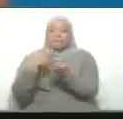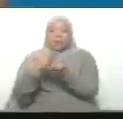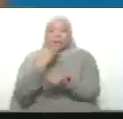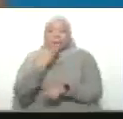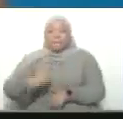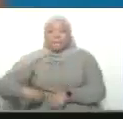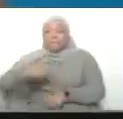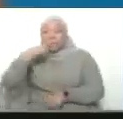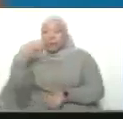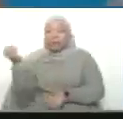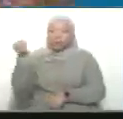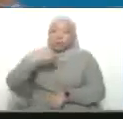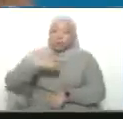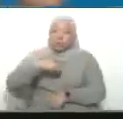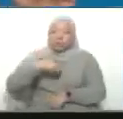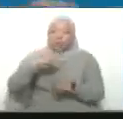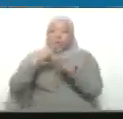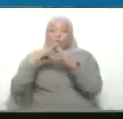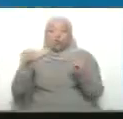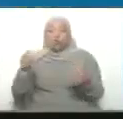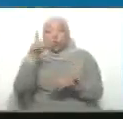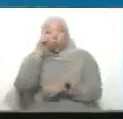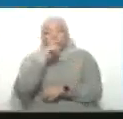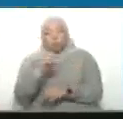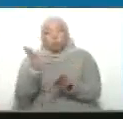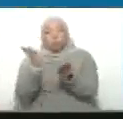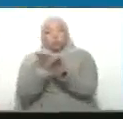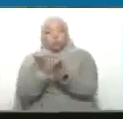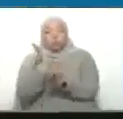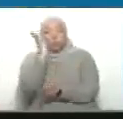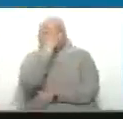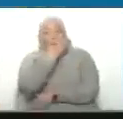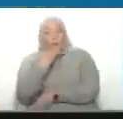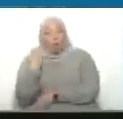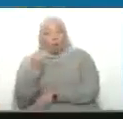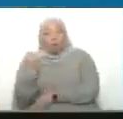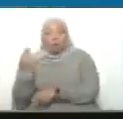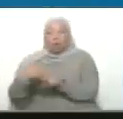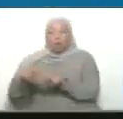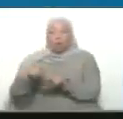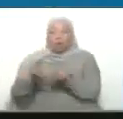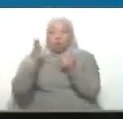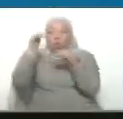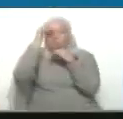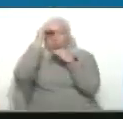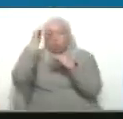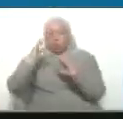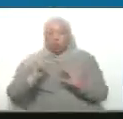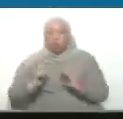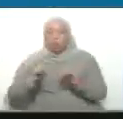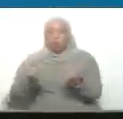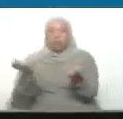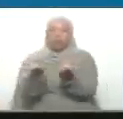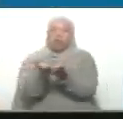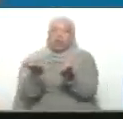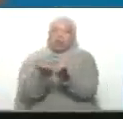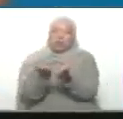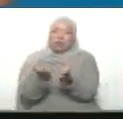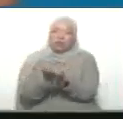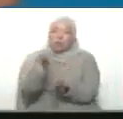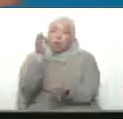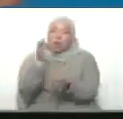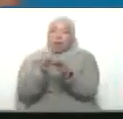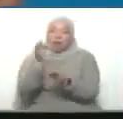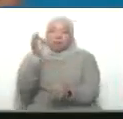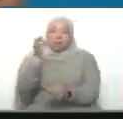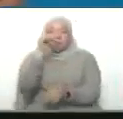estrategia comunicacional para todas las edades. De verdad que el inicio a clase constituye pues un